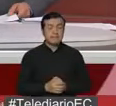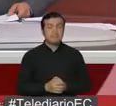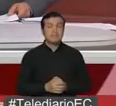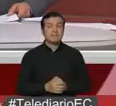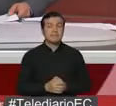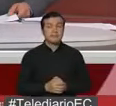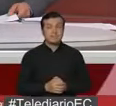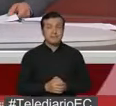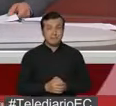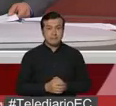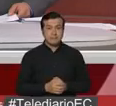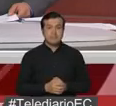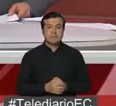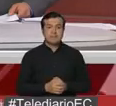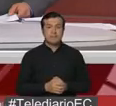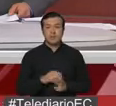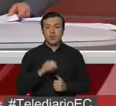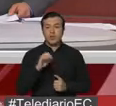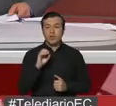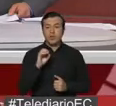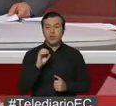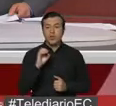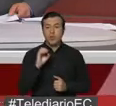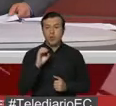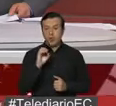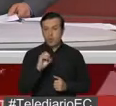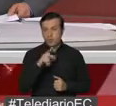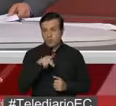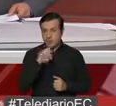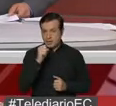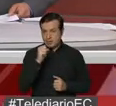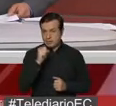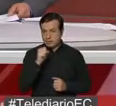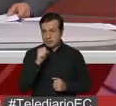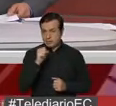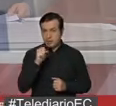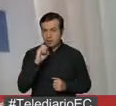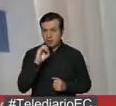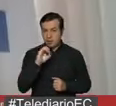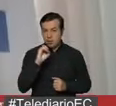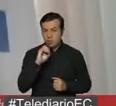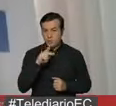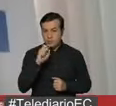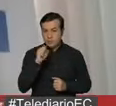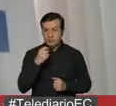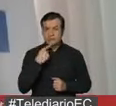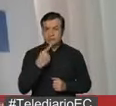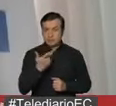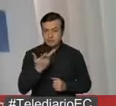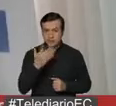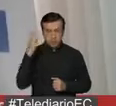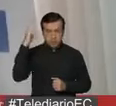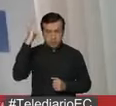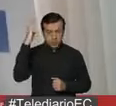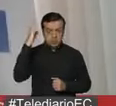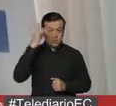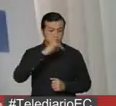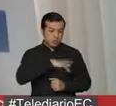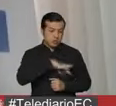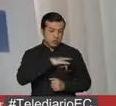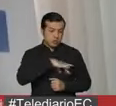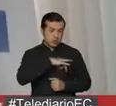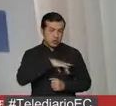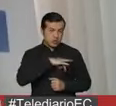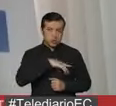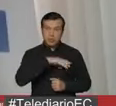Bueno, hay un reporte de la Organización Panamericana de Salud que es válida tanto para Colombia, para Chile y